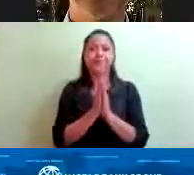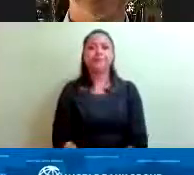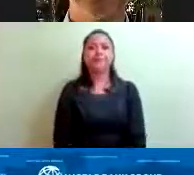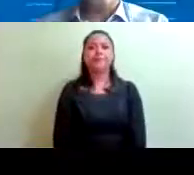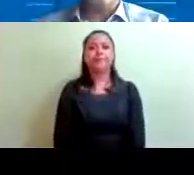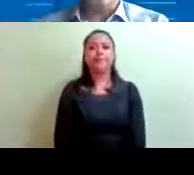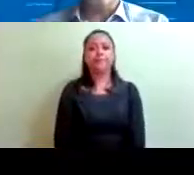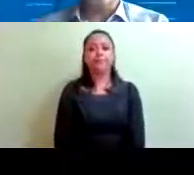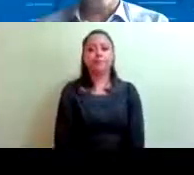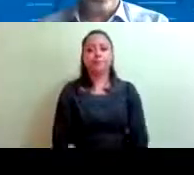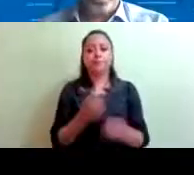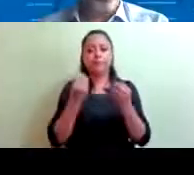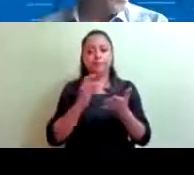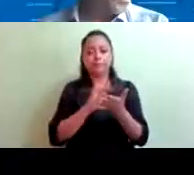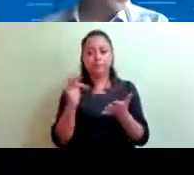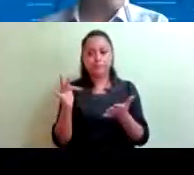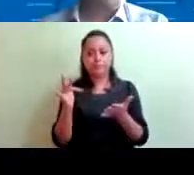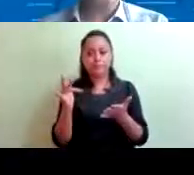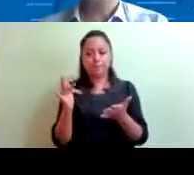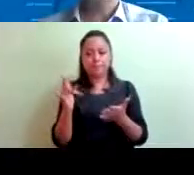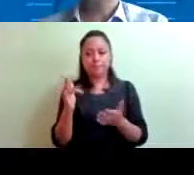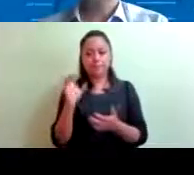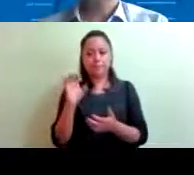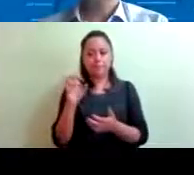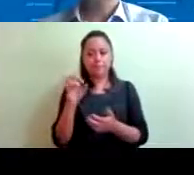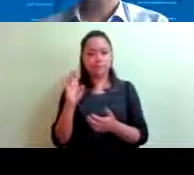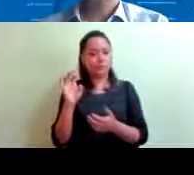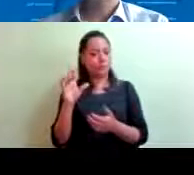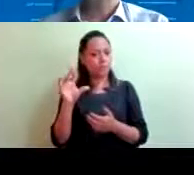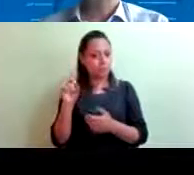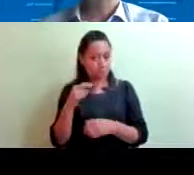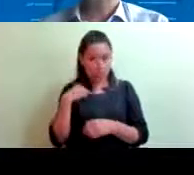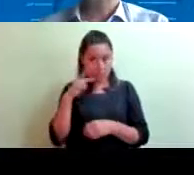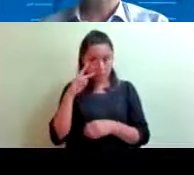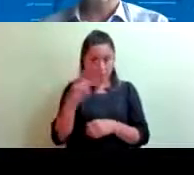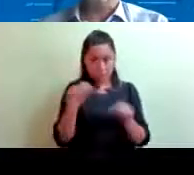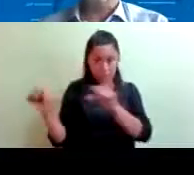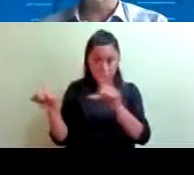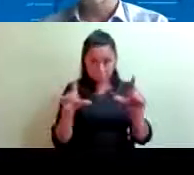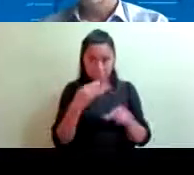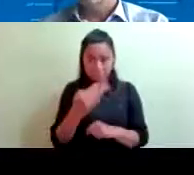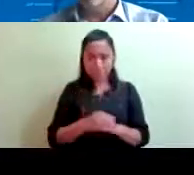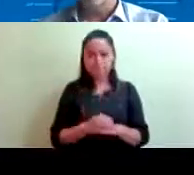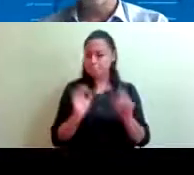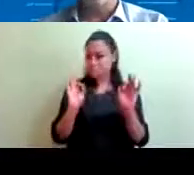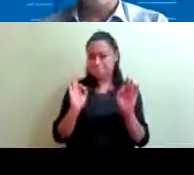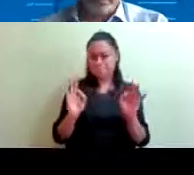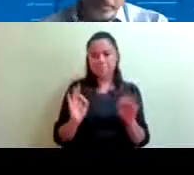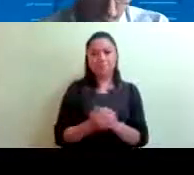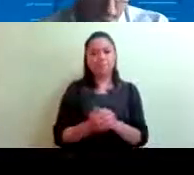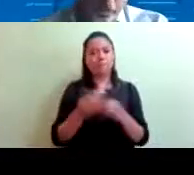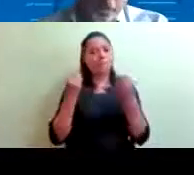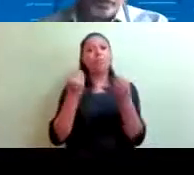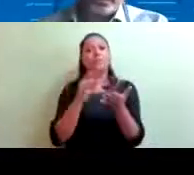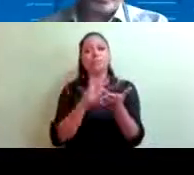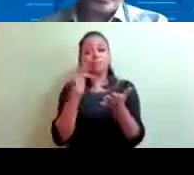Muchas gracias, Eduardo. ¿Se ve ahí bien mi pantalla? Se ve muy bien. Perfecto. Bueno, muchísimas gracias